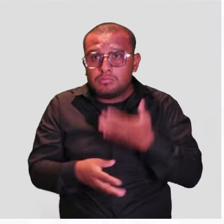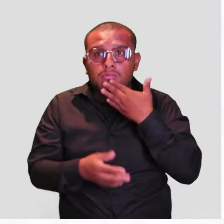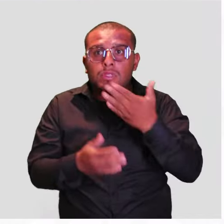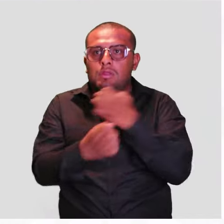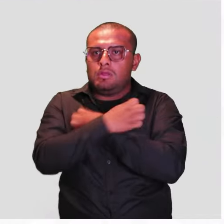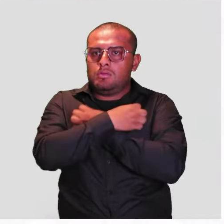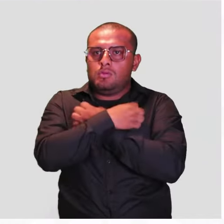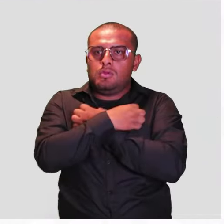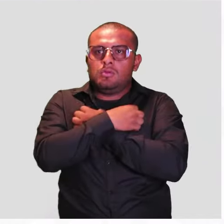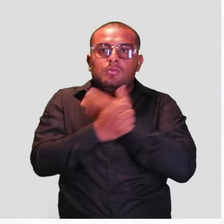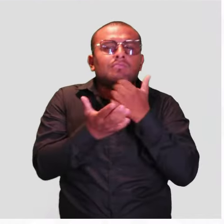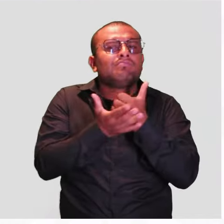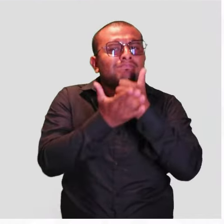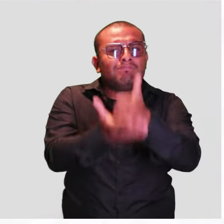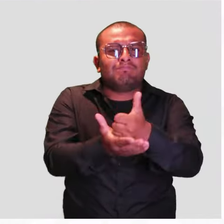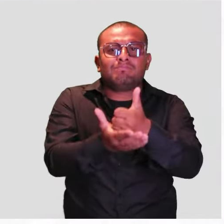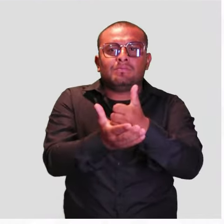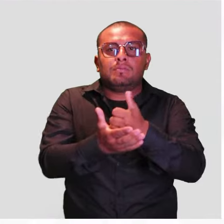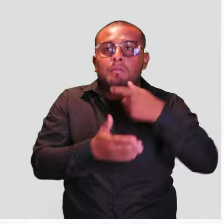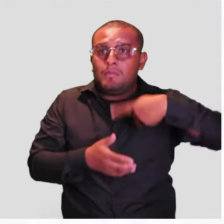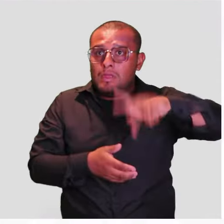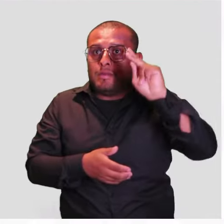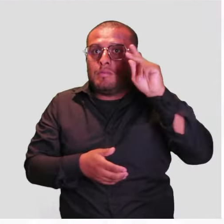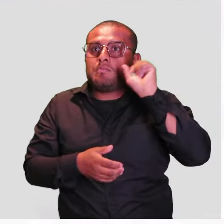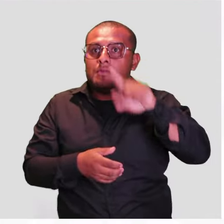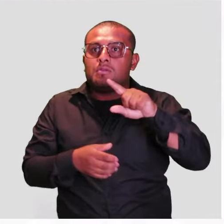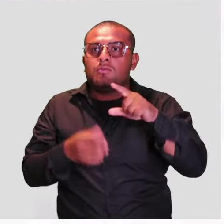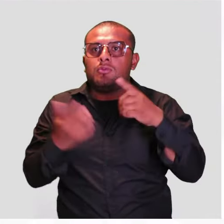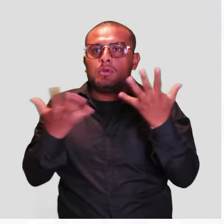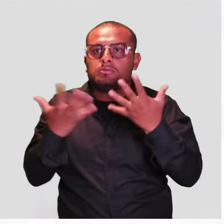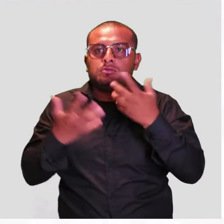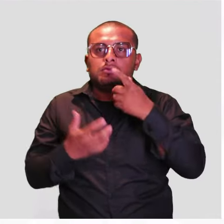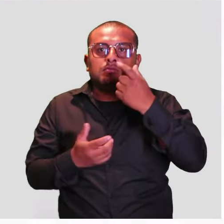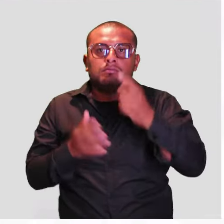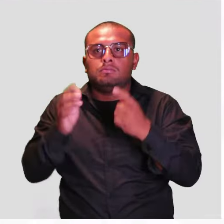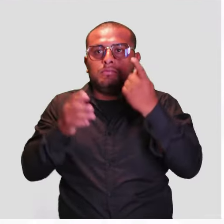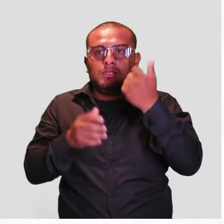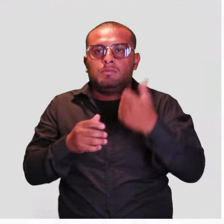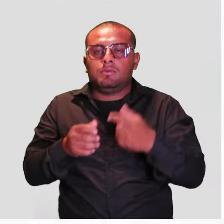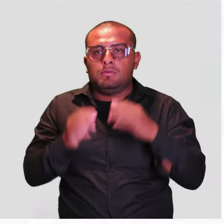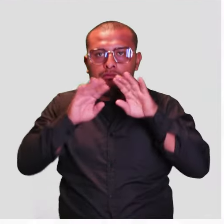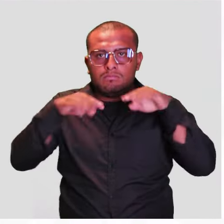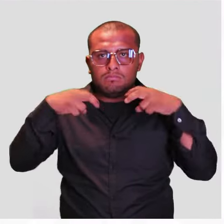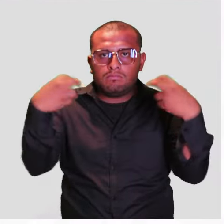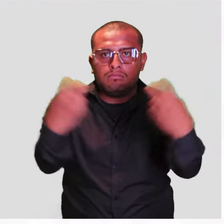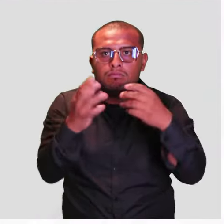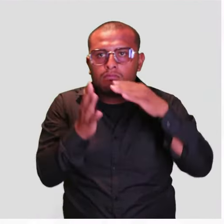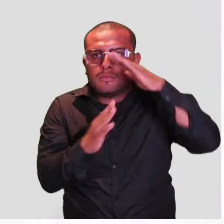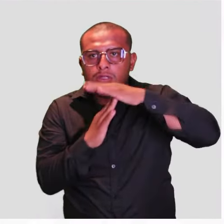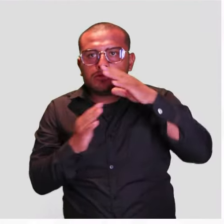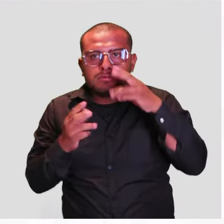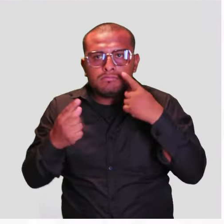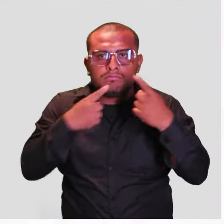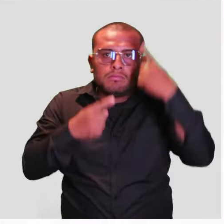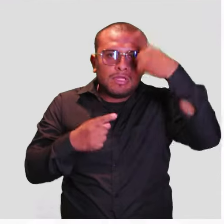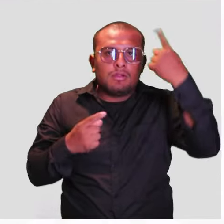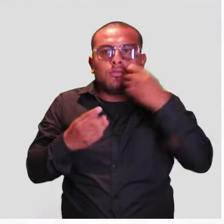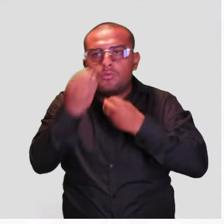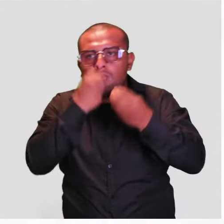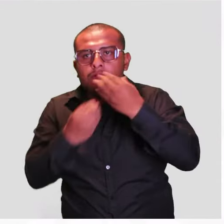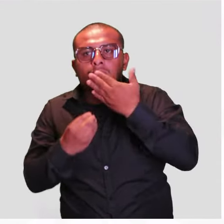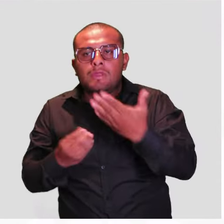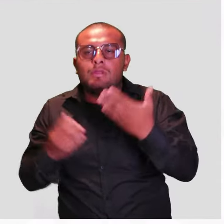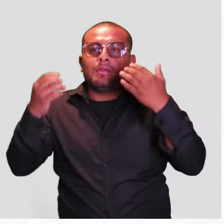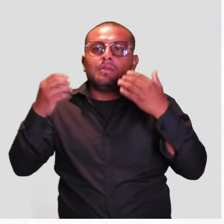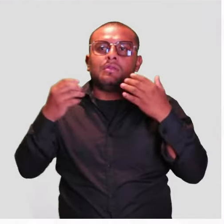pero que además vamos a crear el primer comedor comunitario de tiempo completo para garantizar a los niños su alimentación.